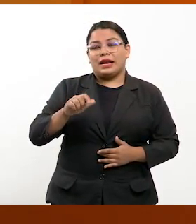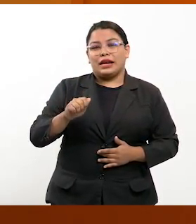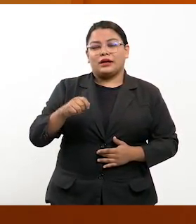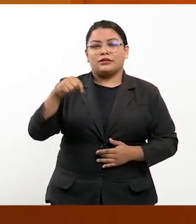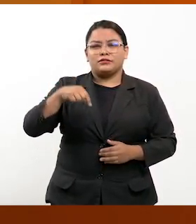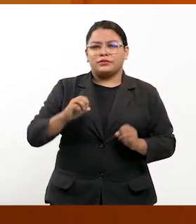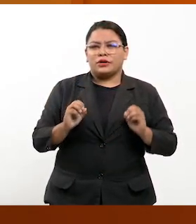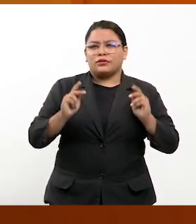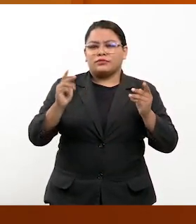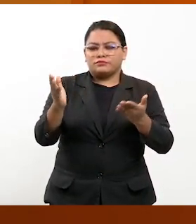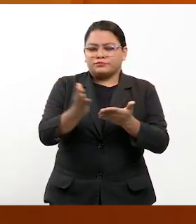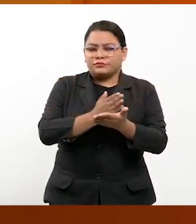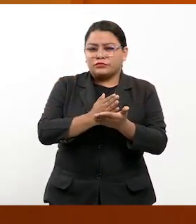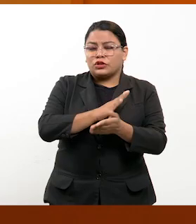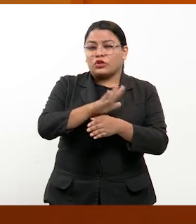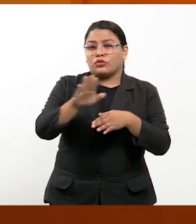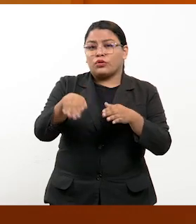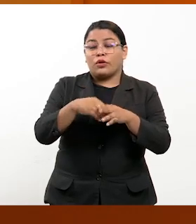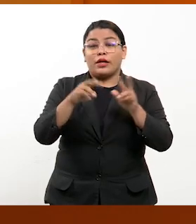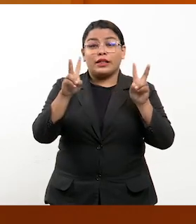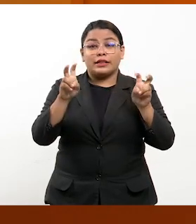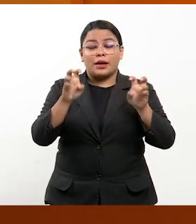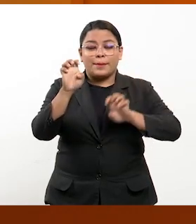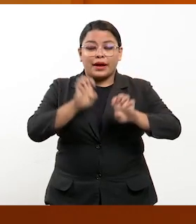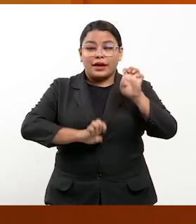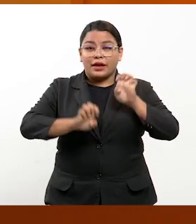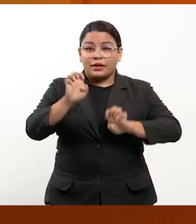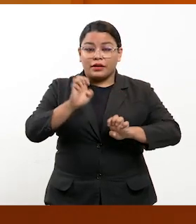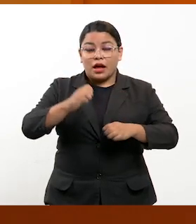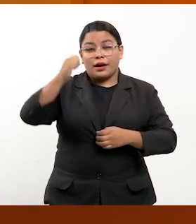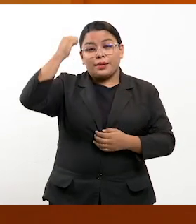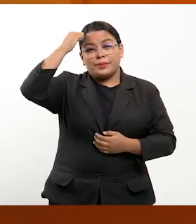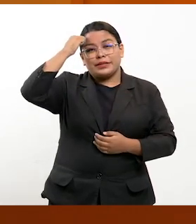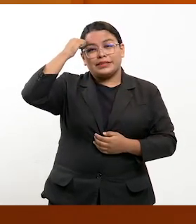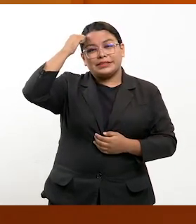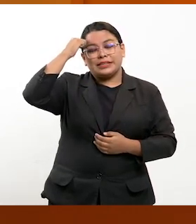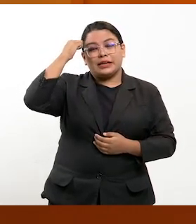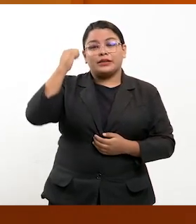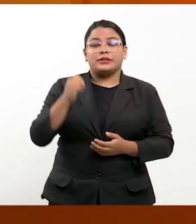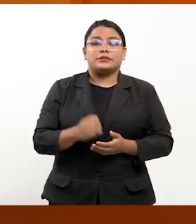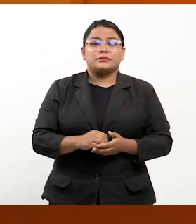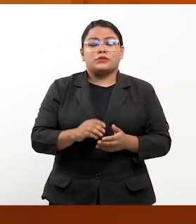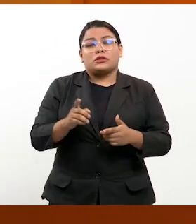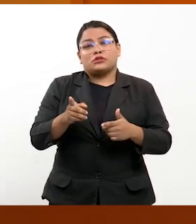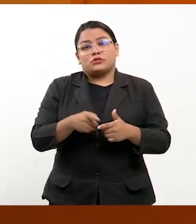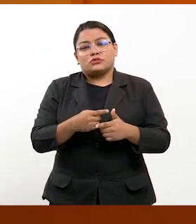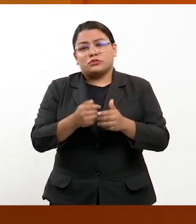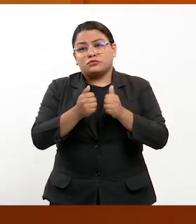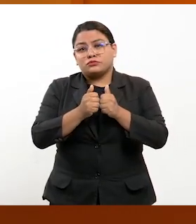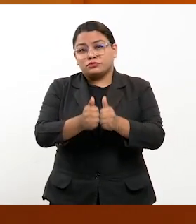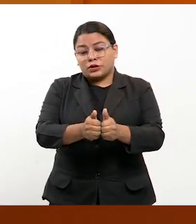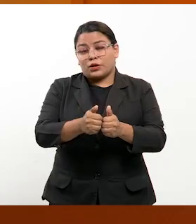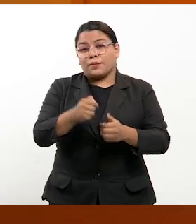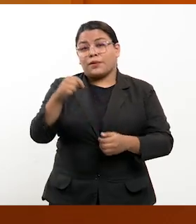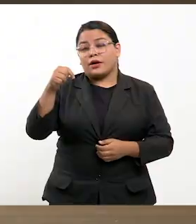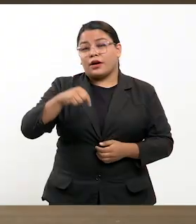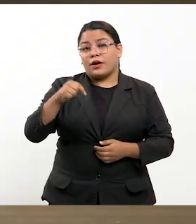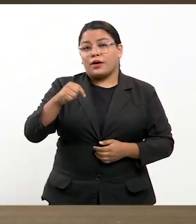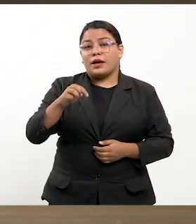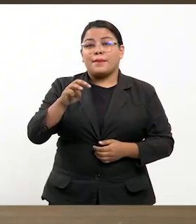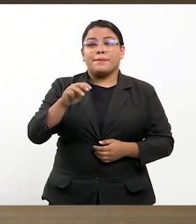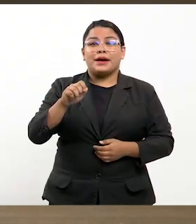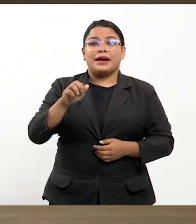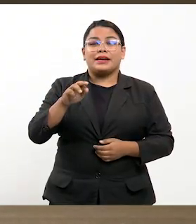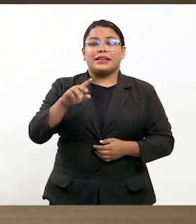ocasión estudiaremos todo lo relacionado a la evaluación de los aprendizajes. Para ello me acompaña en esta ocasión